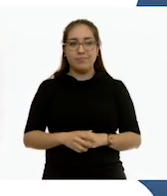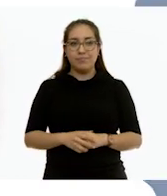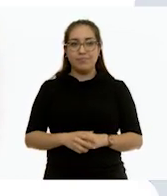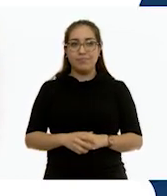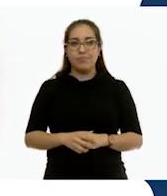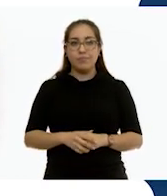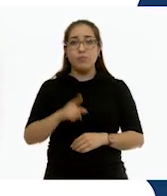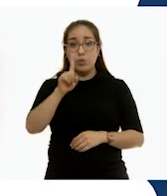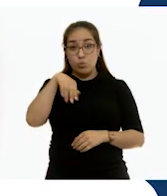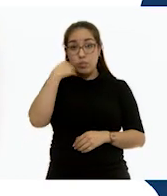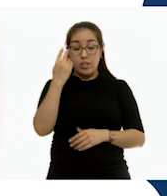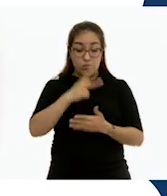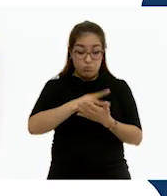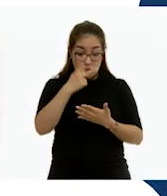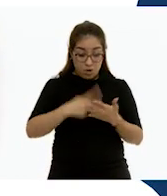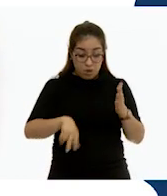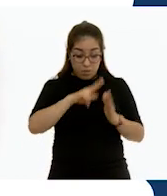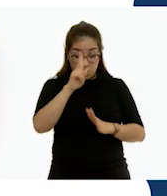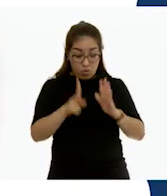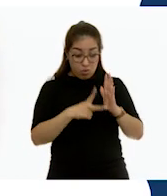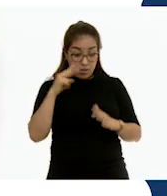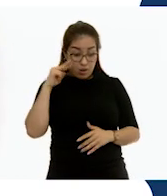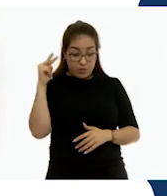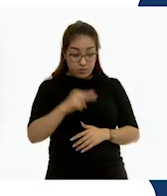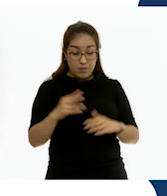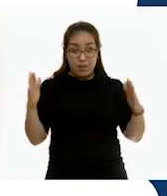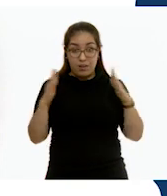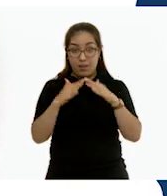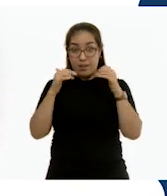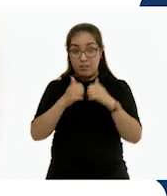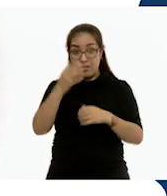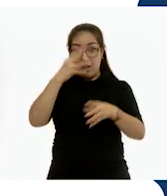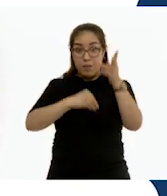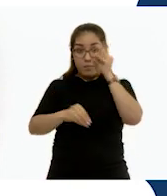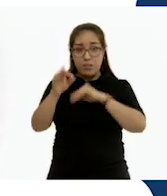conalitec.sep.gob.mx. Si quieres volver a ver los programas de Aprende en Casa, los puedes